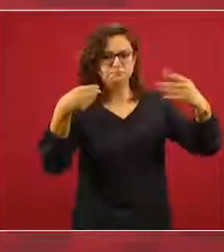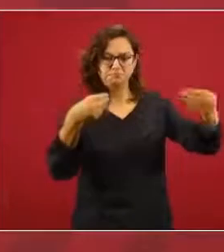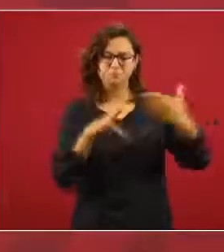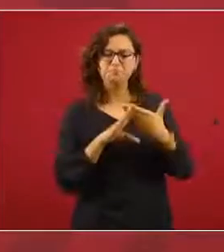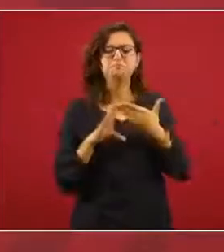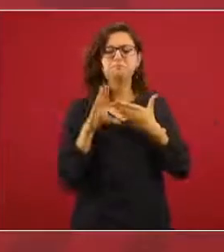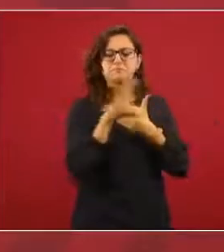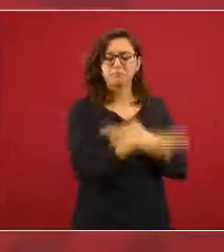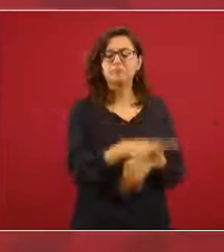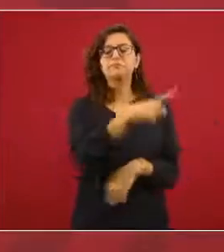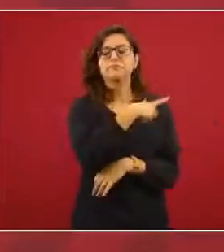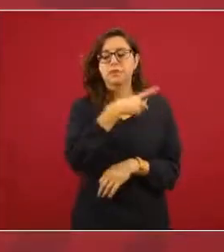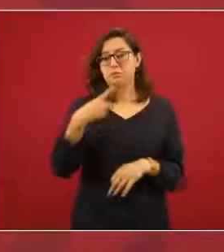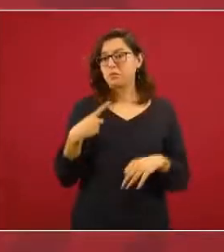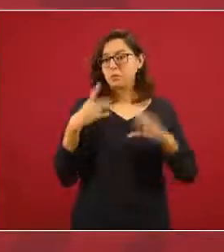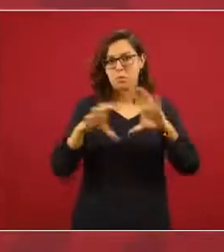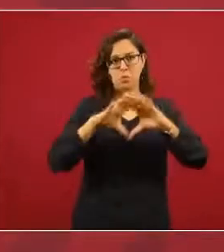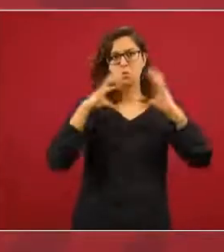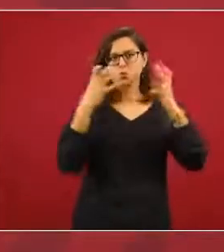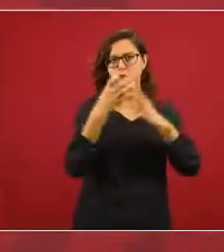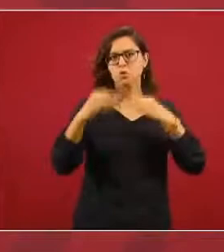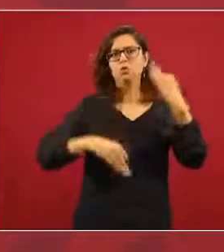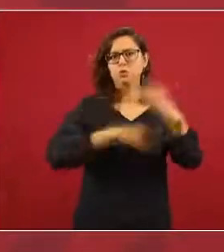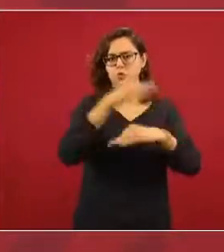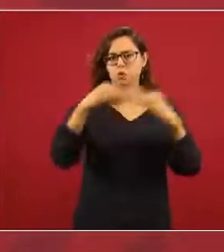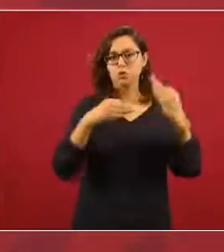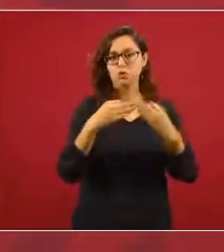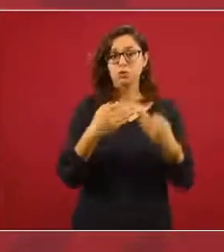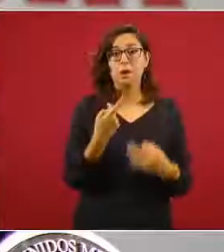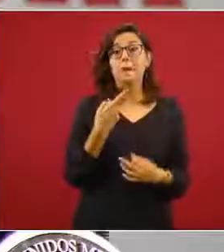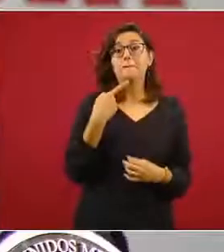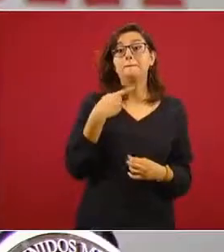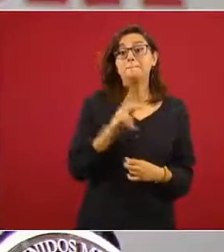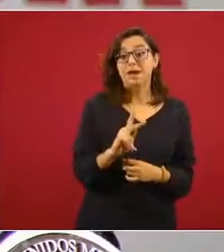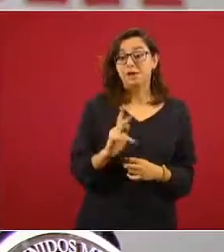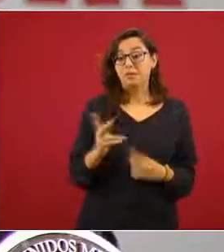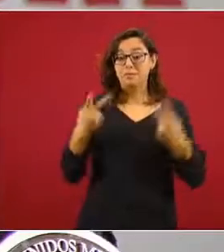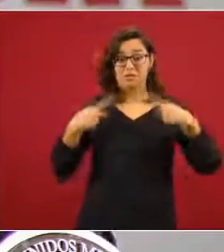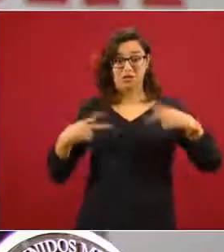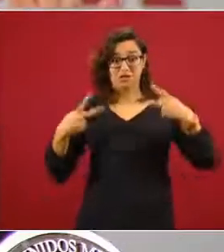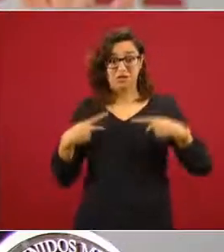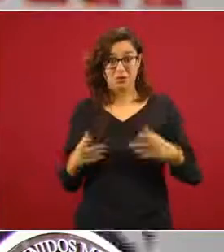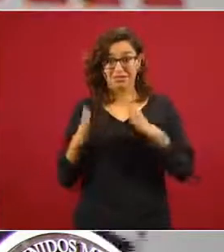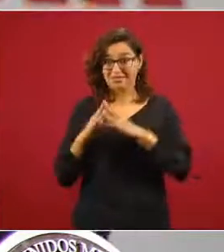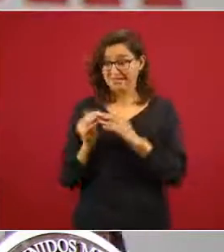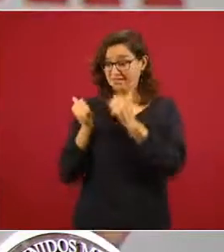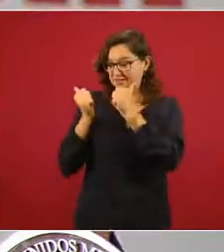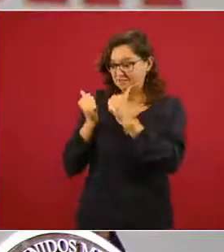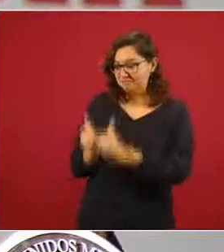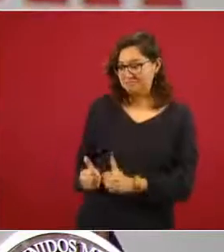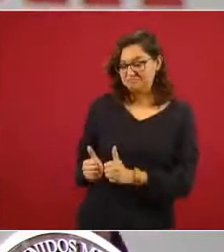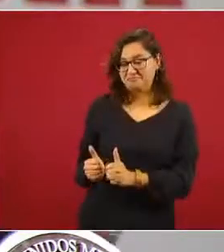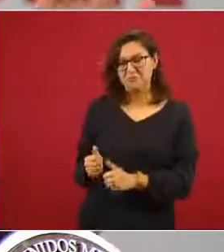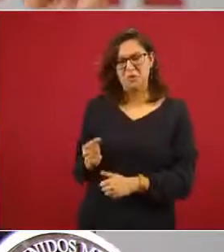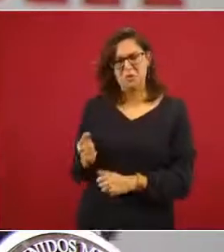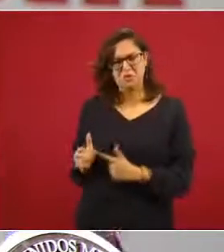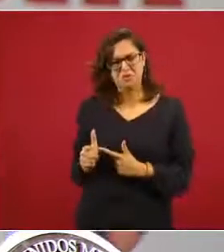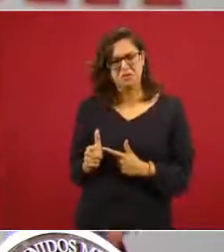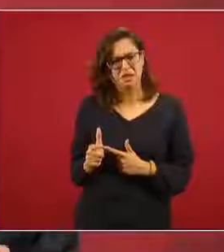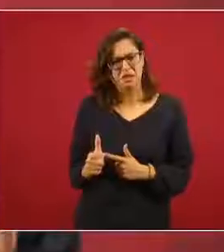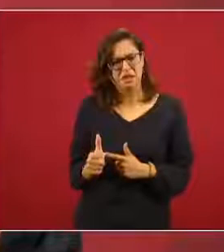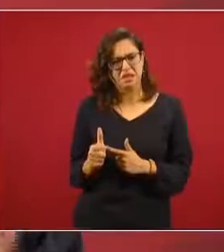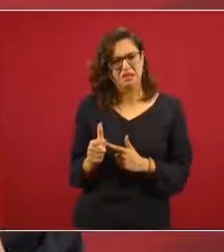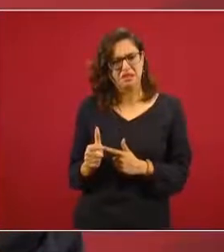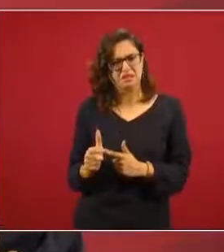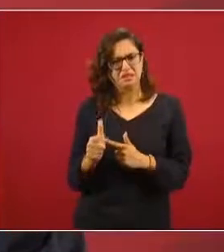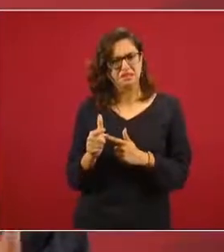todos los países del mundo. Sin embargo, sostener el confinamiento para evitar contagios y evitar